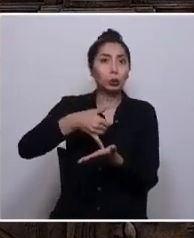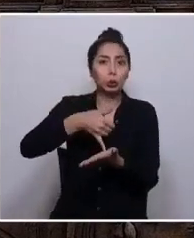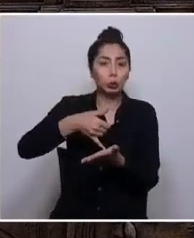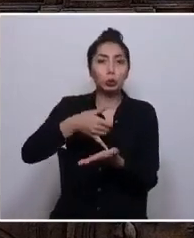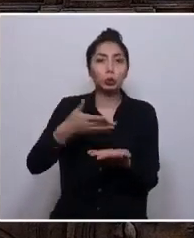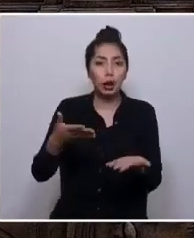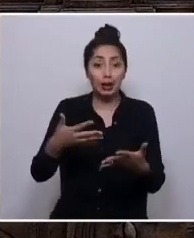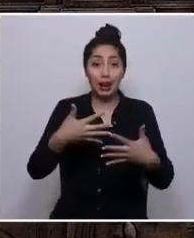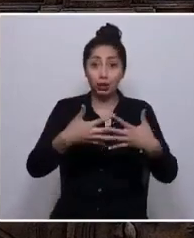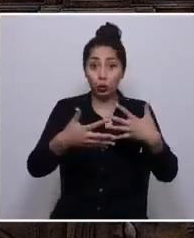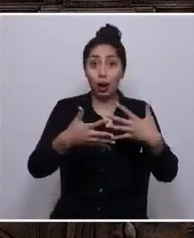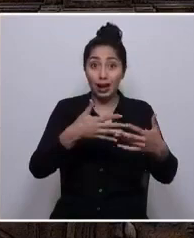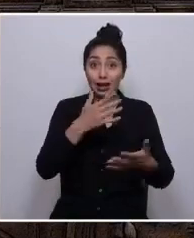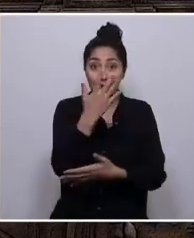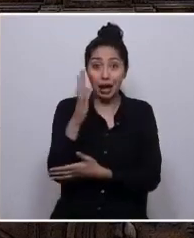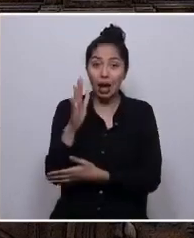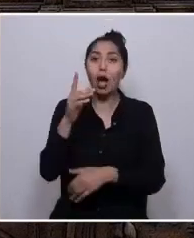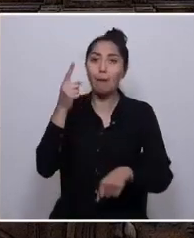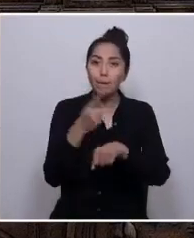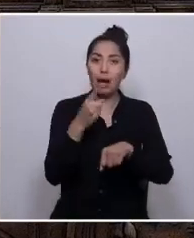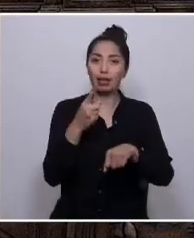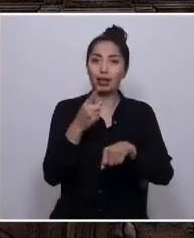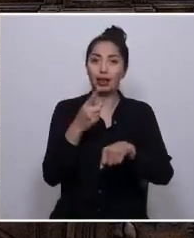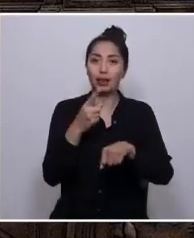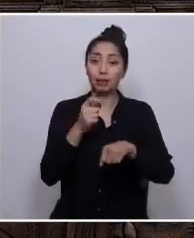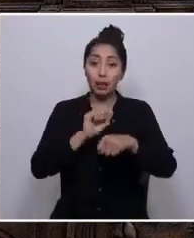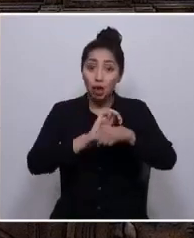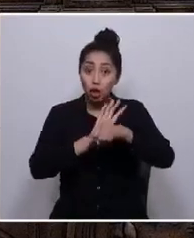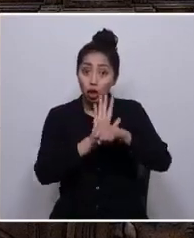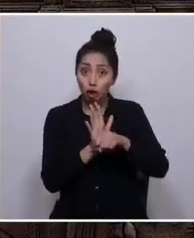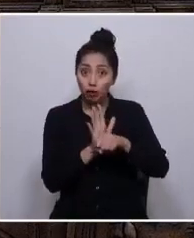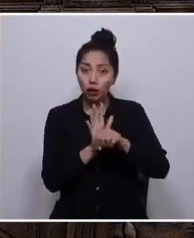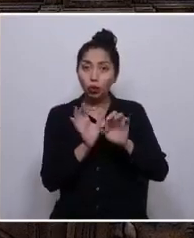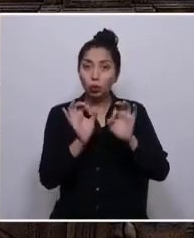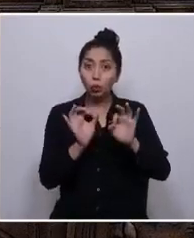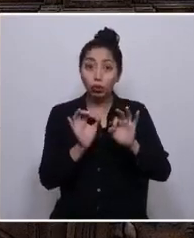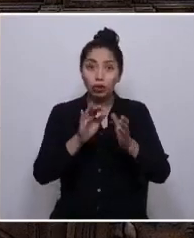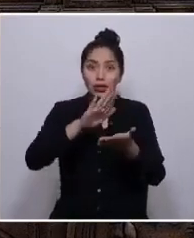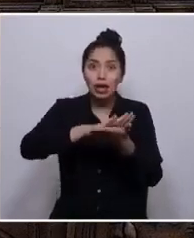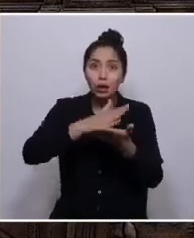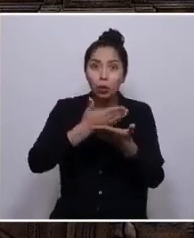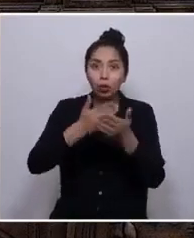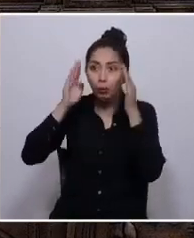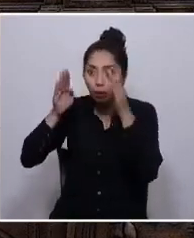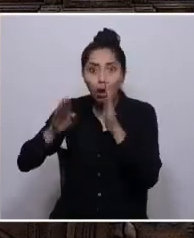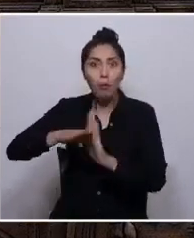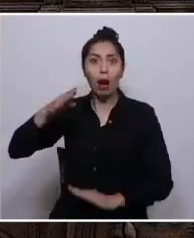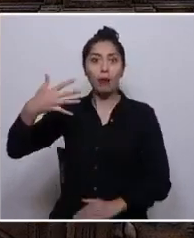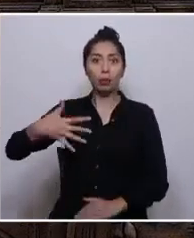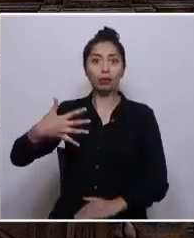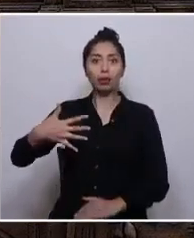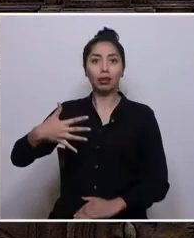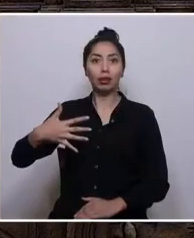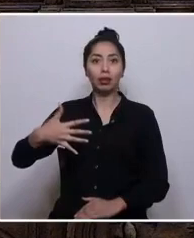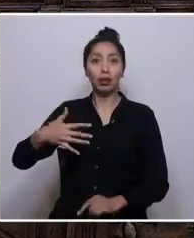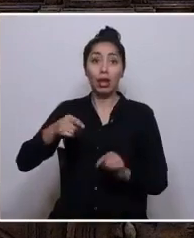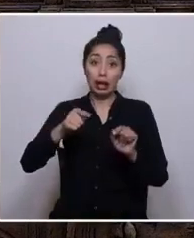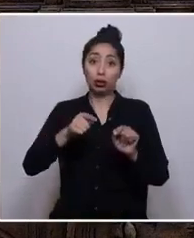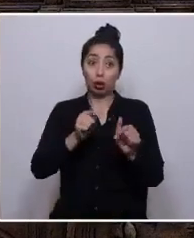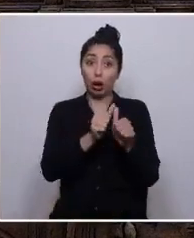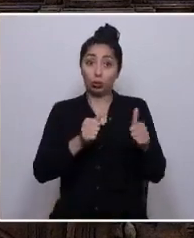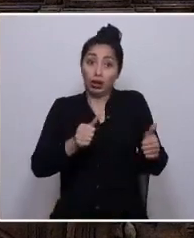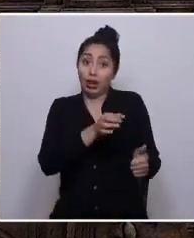naturaleza manda kobe hizo que por un momento la salud pasara a ser lo más importante o al menos eso decían las autoridades